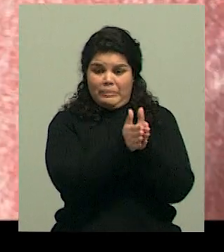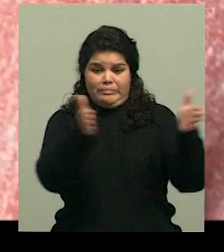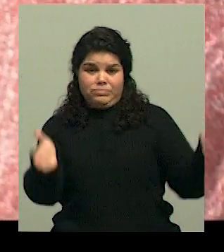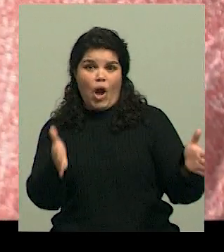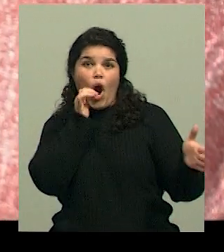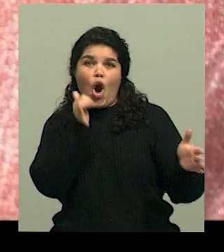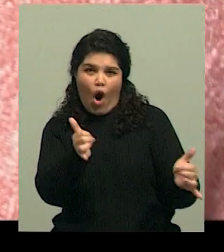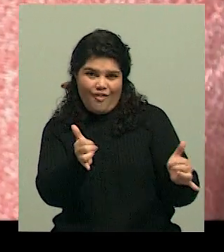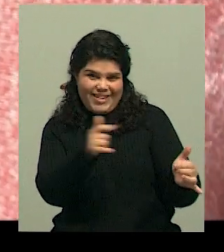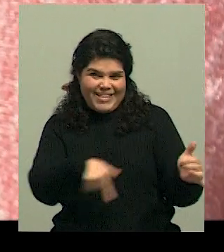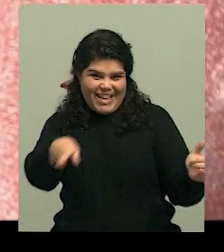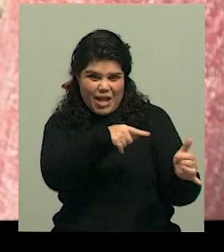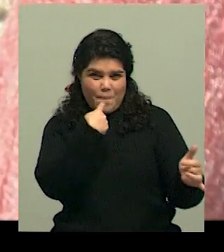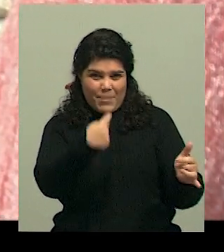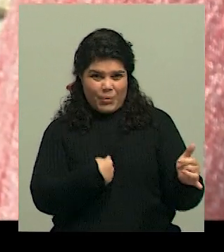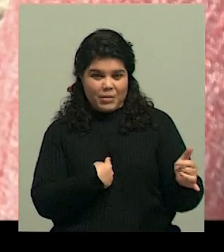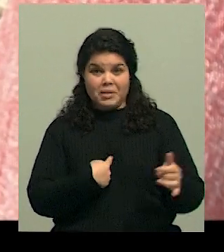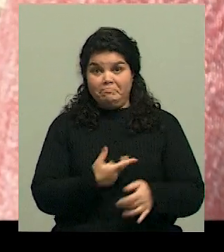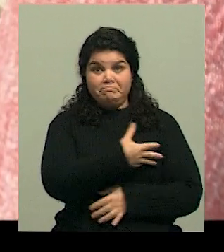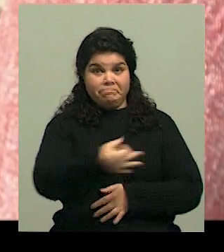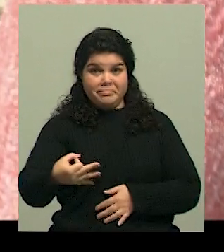extendido la adolescencia.